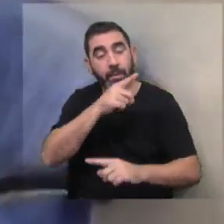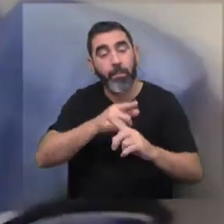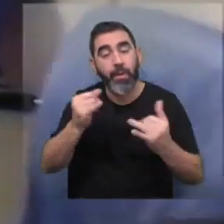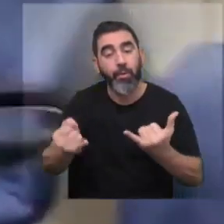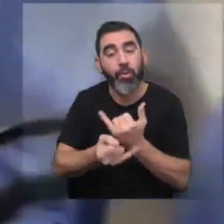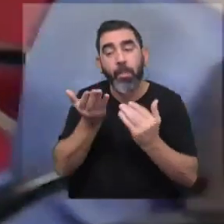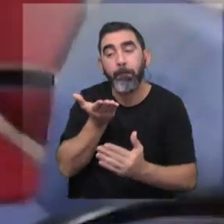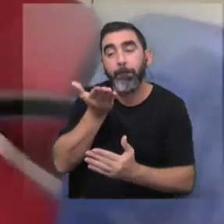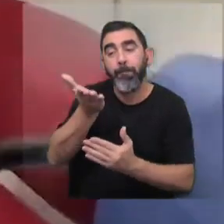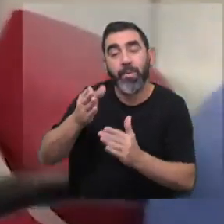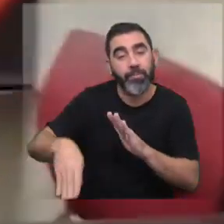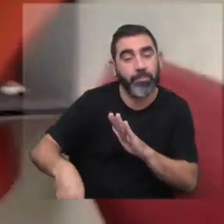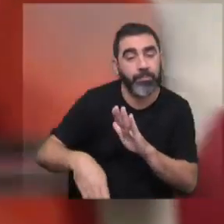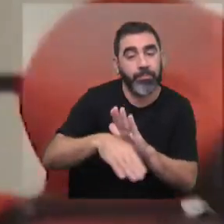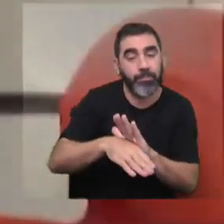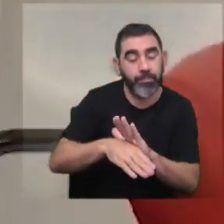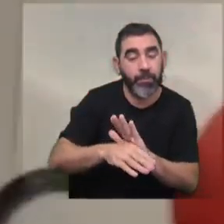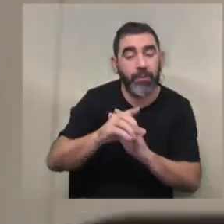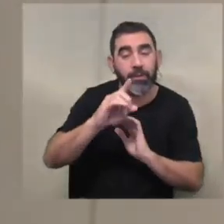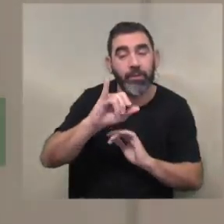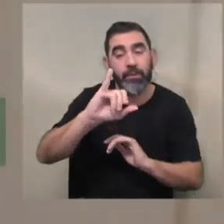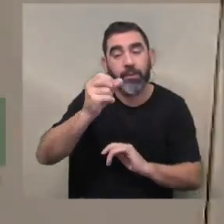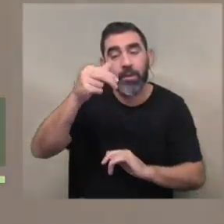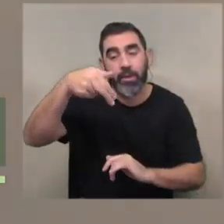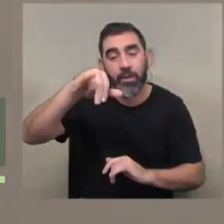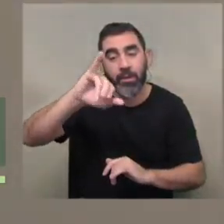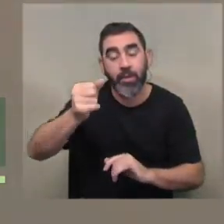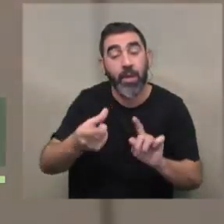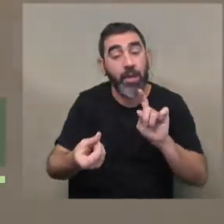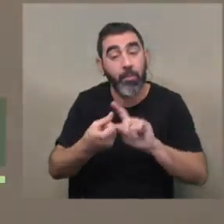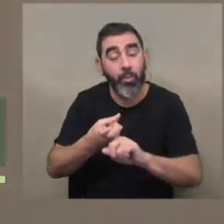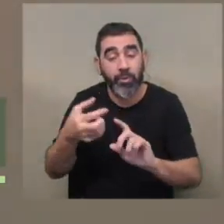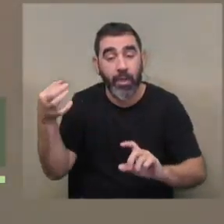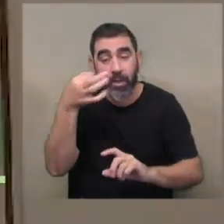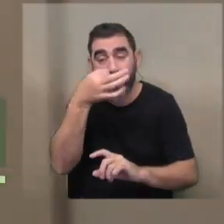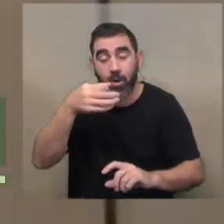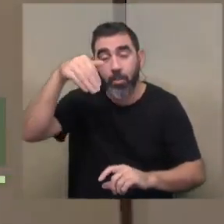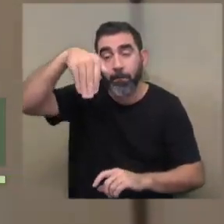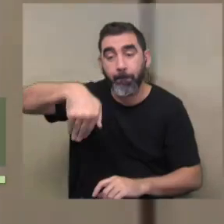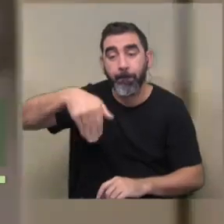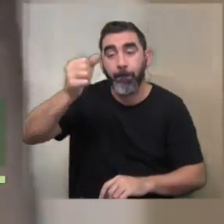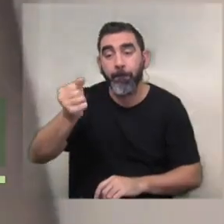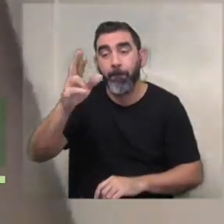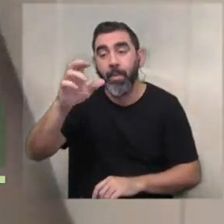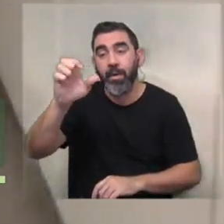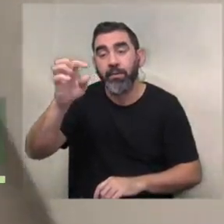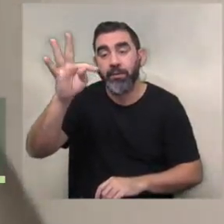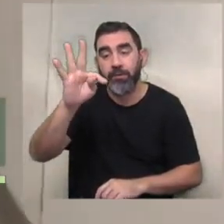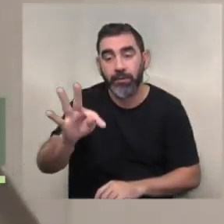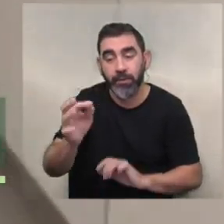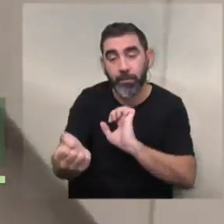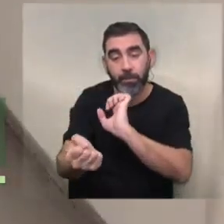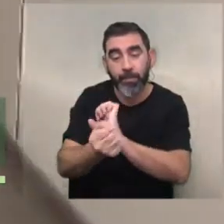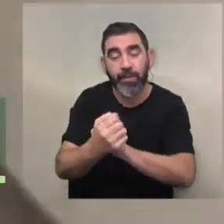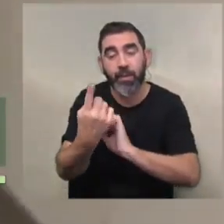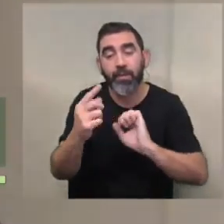el pedido de extradición formal de gianina García troche la esposa del narcotraficante uruguayo Sebastián marset García fue detenida el